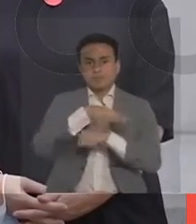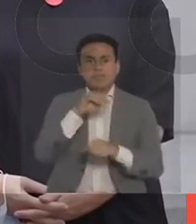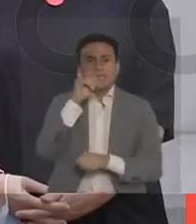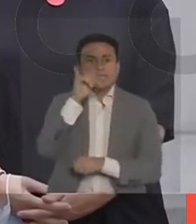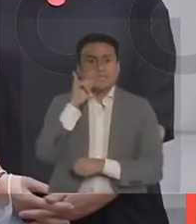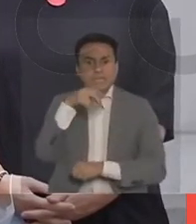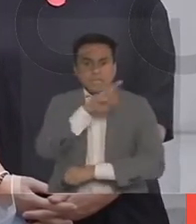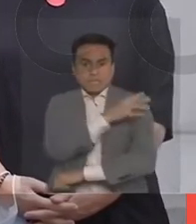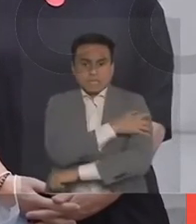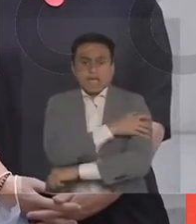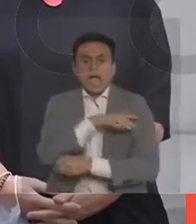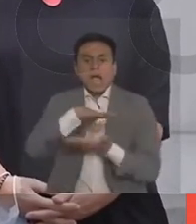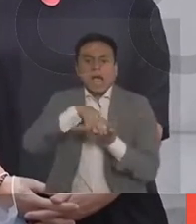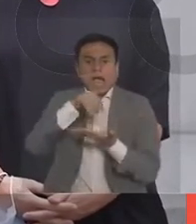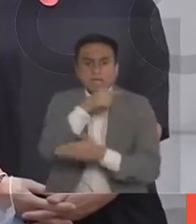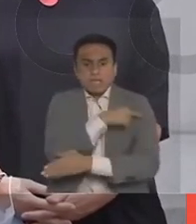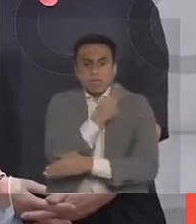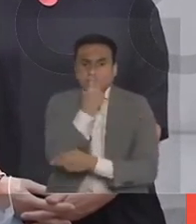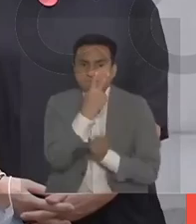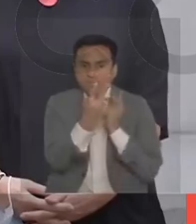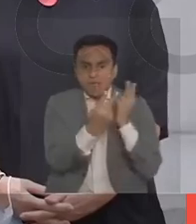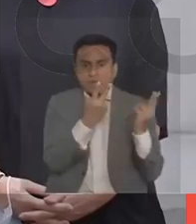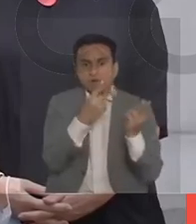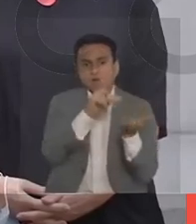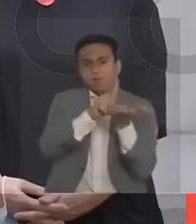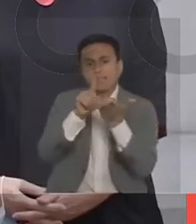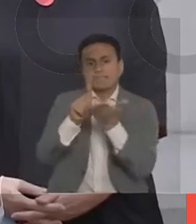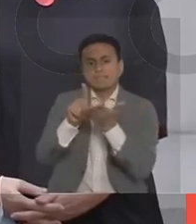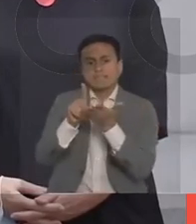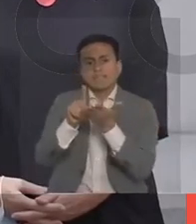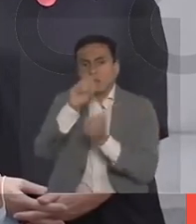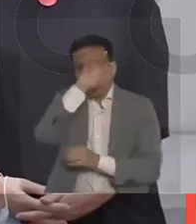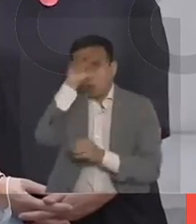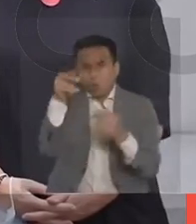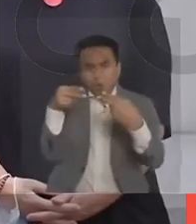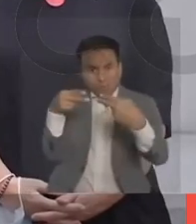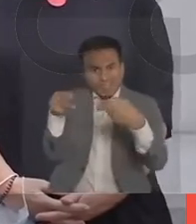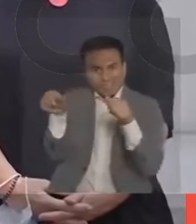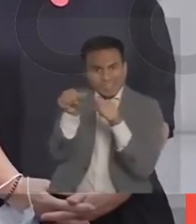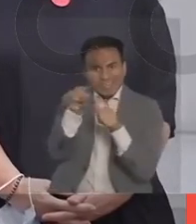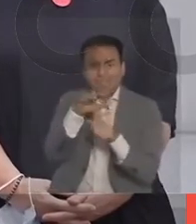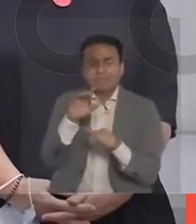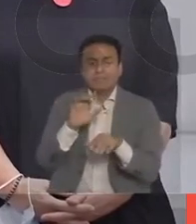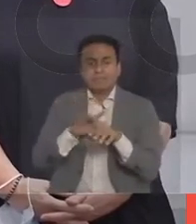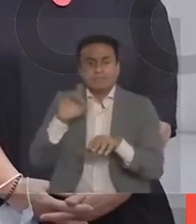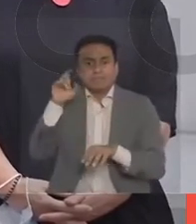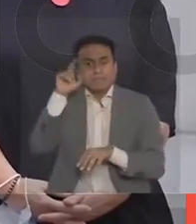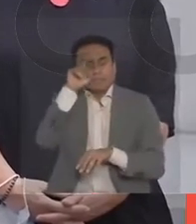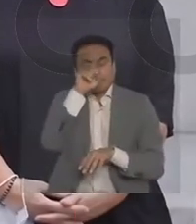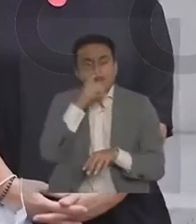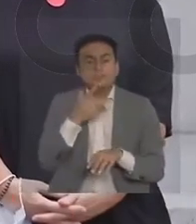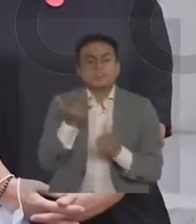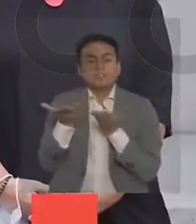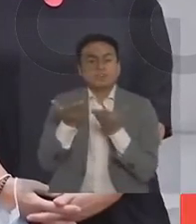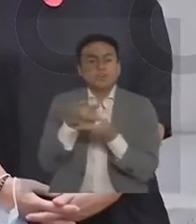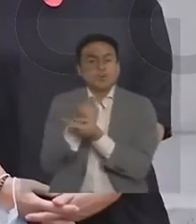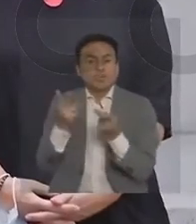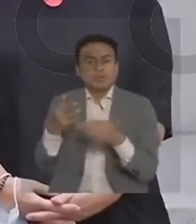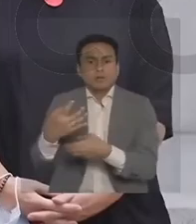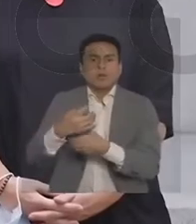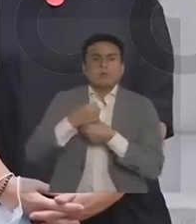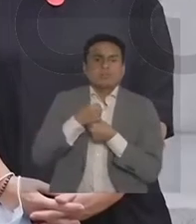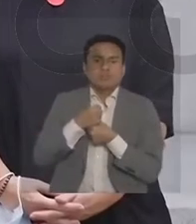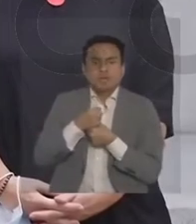Iquique, en Arica, o cuando uno ve la situación en los lugares fronterizos de Colombia, es tremendamente crítica, porque los servicios públicos se ven